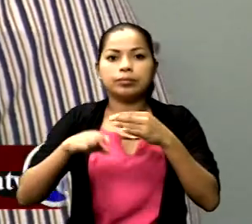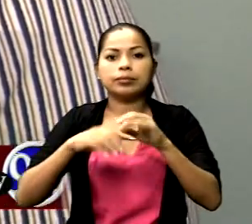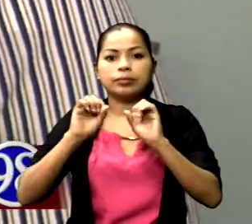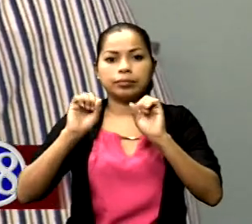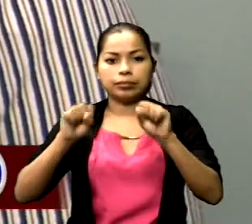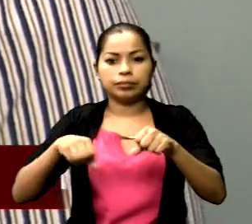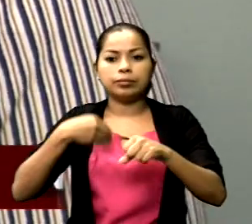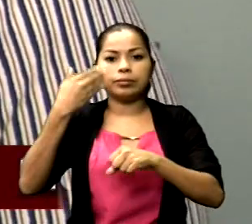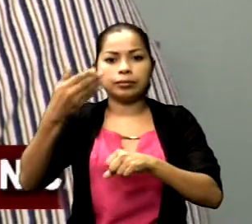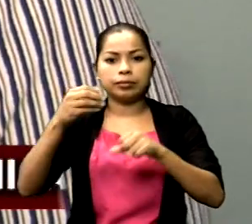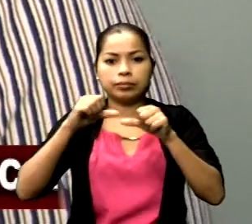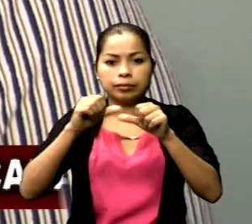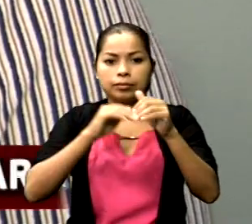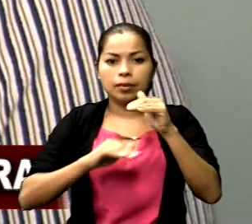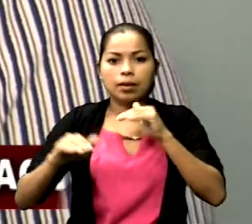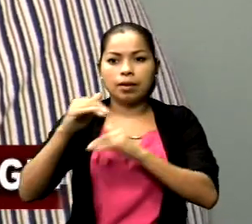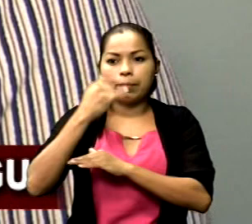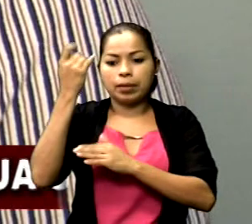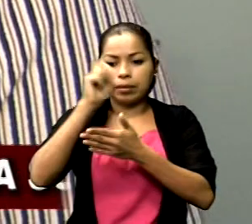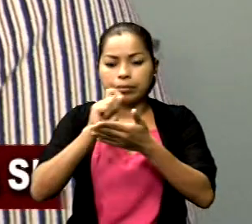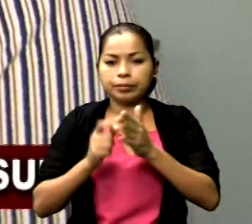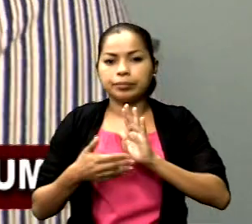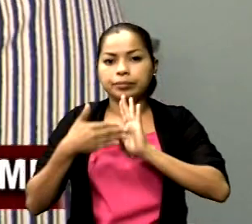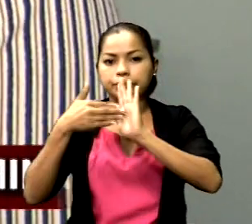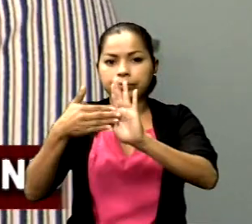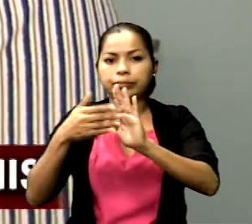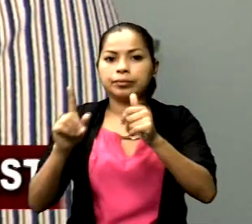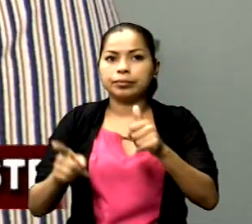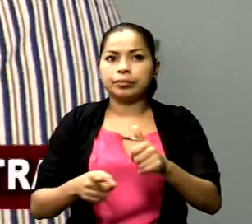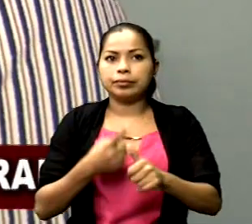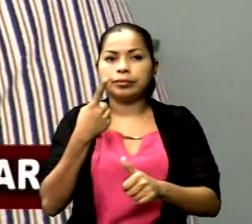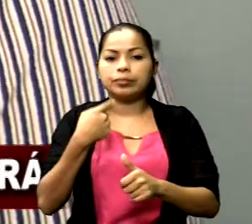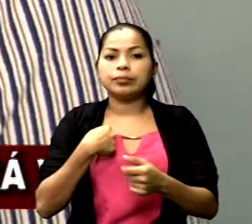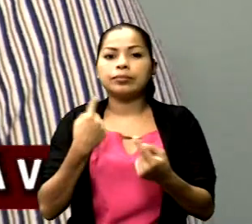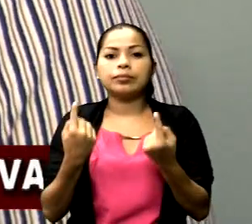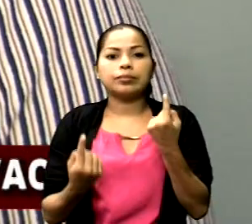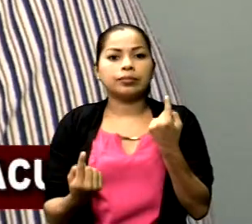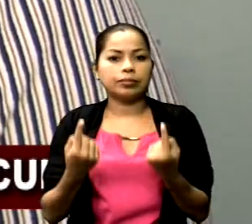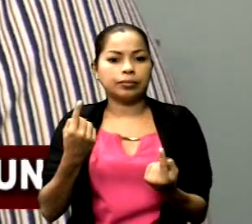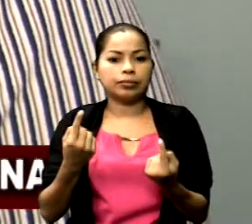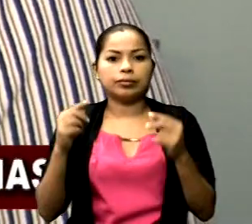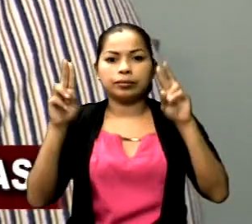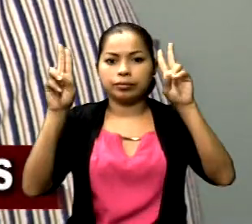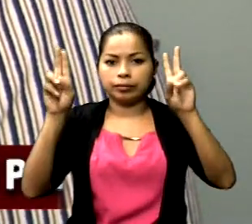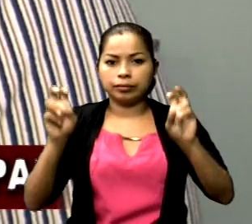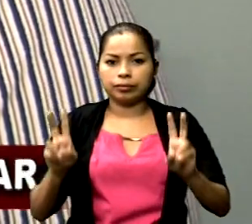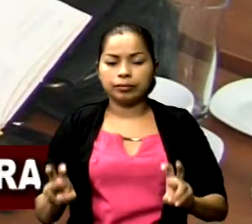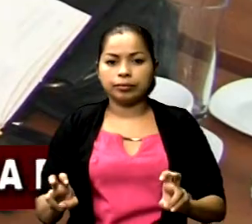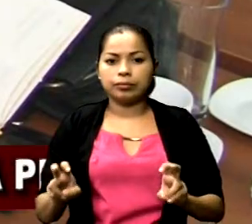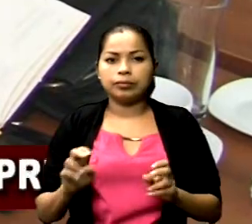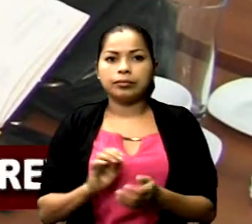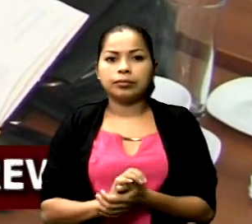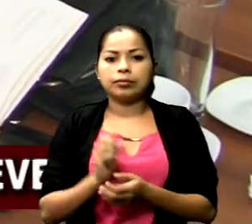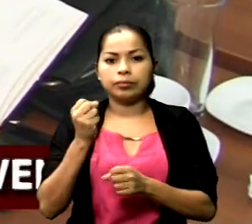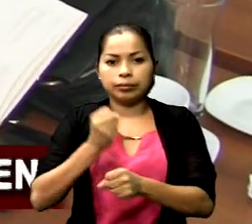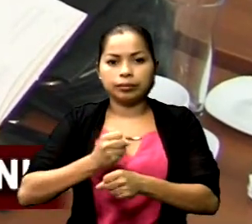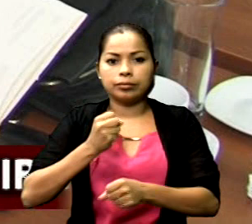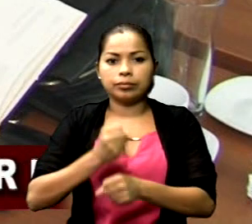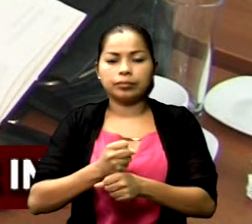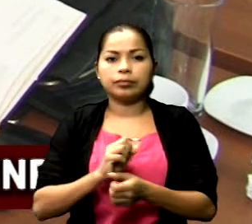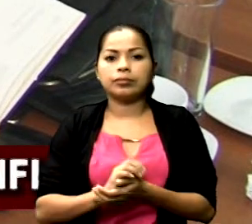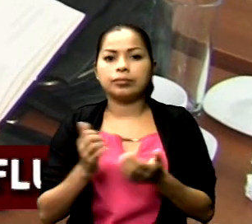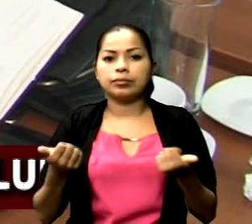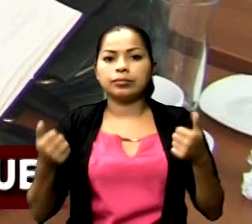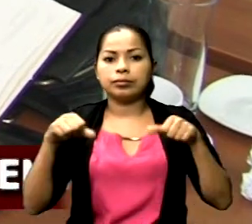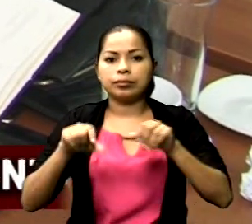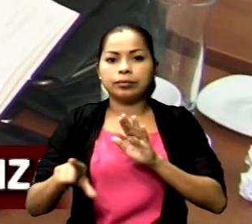poder nosotros elevar una propuesta y, en primer lugar, determinar la materia que vamos a trabajar. De